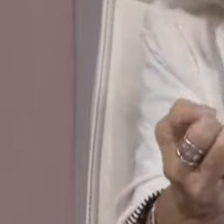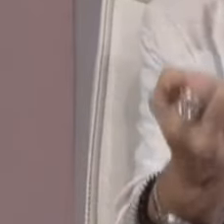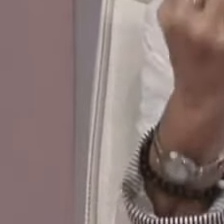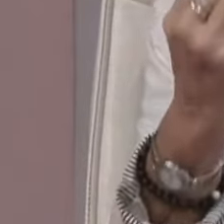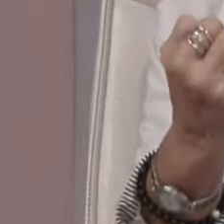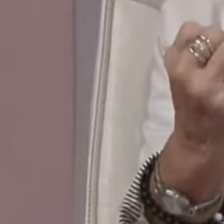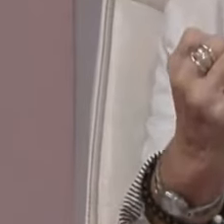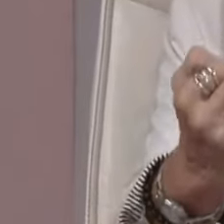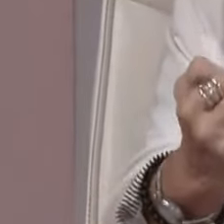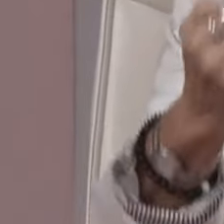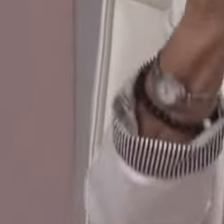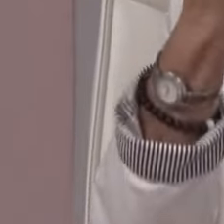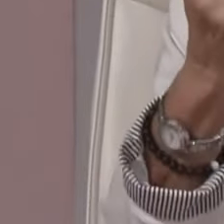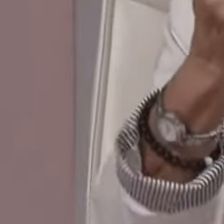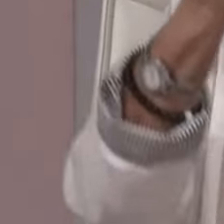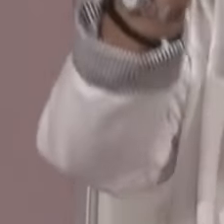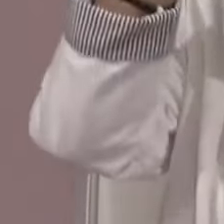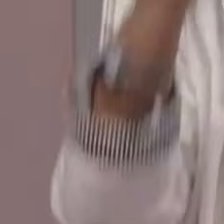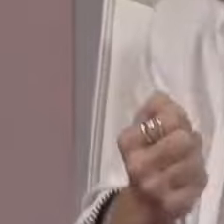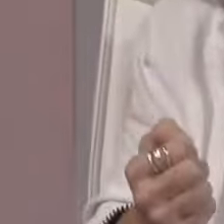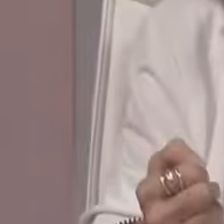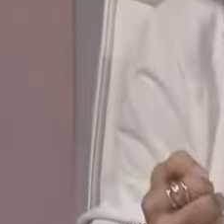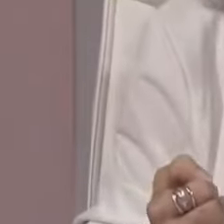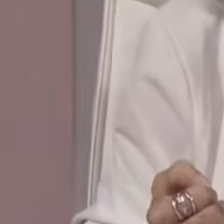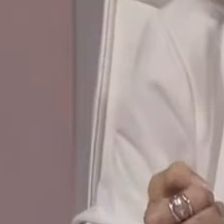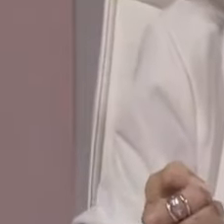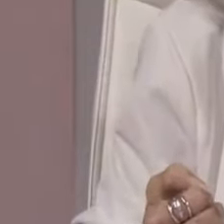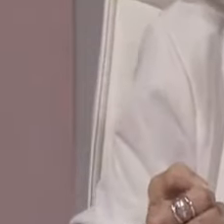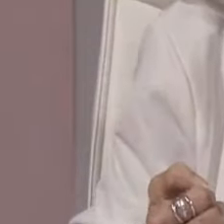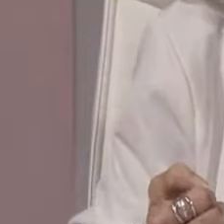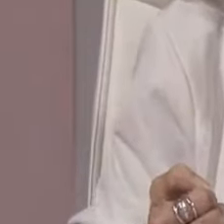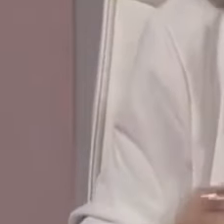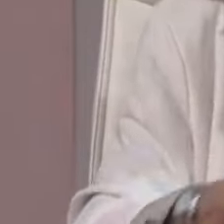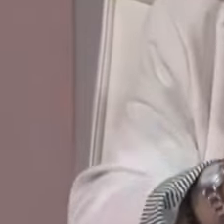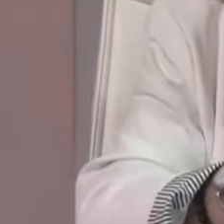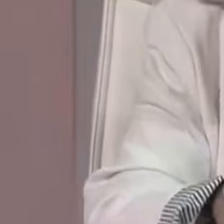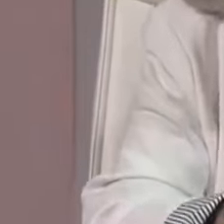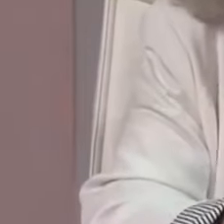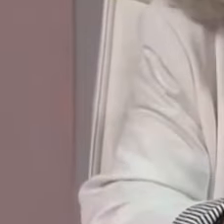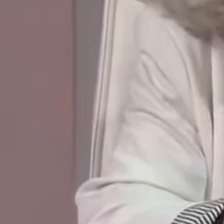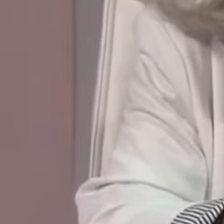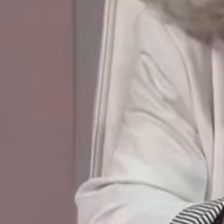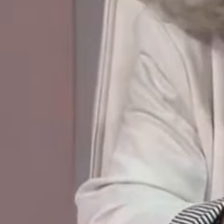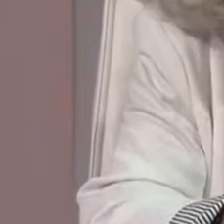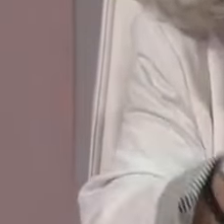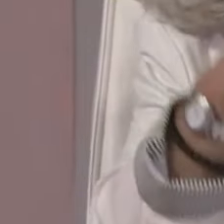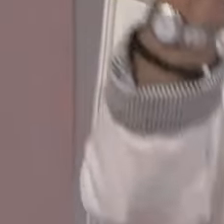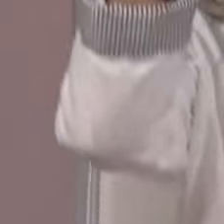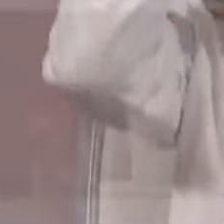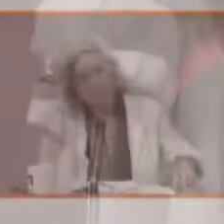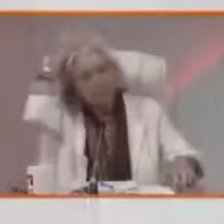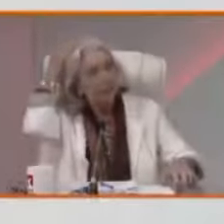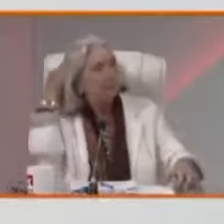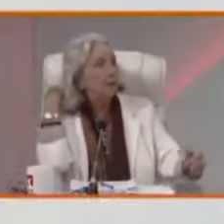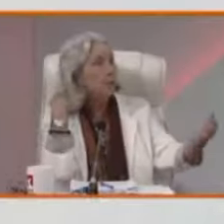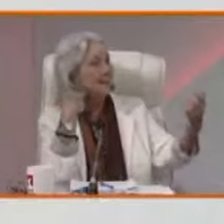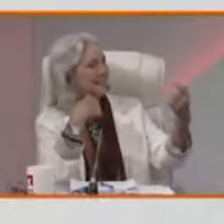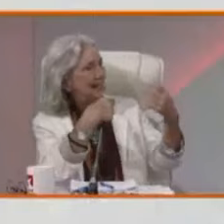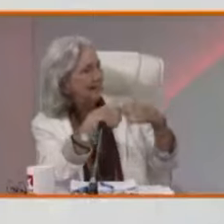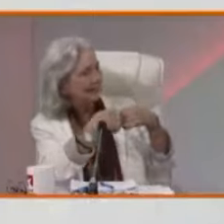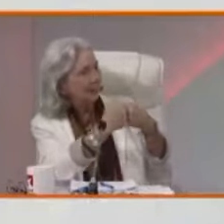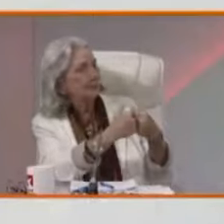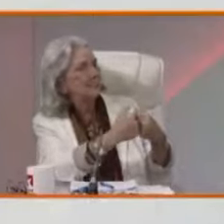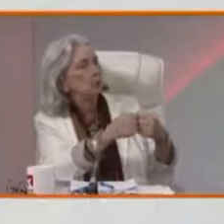asesinando a los bebés. Este es el impacto que está teniendo a nivel internacional, porque es la postura de Turquía,